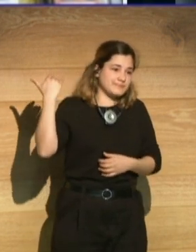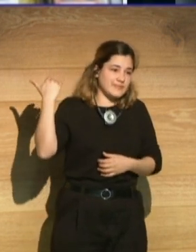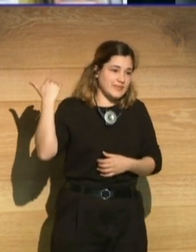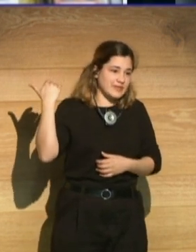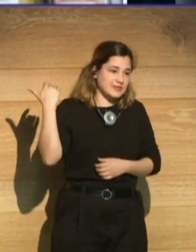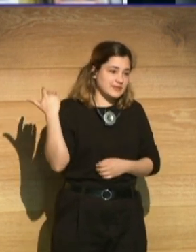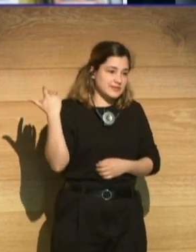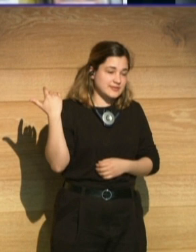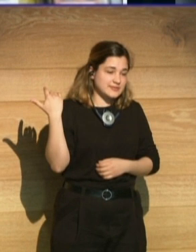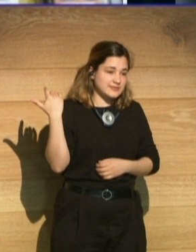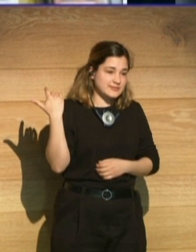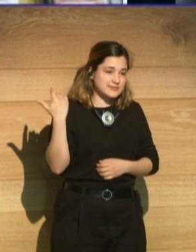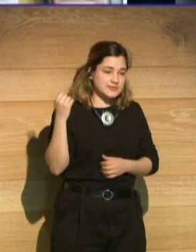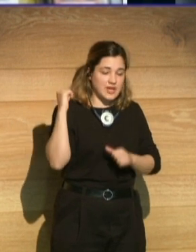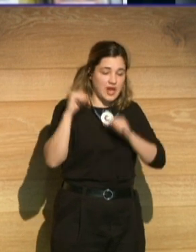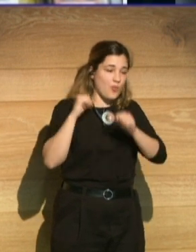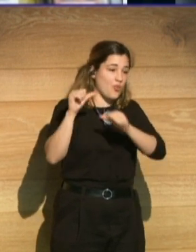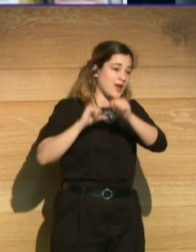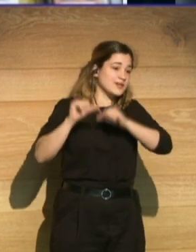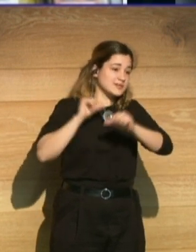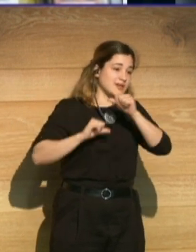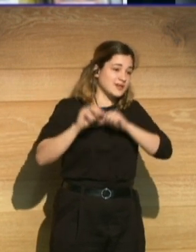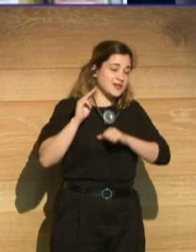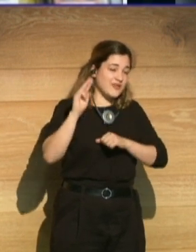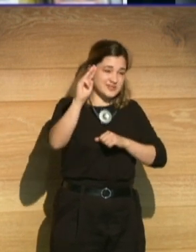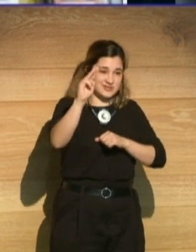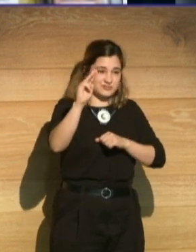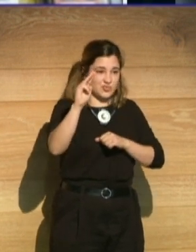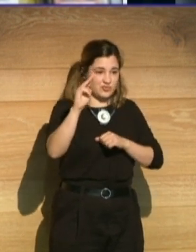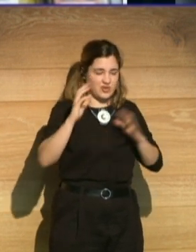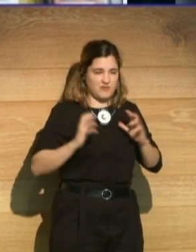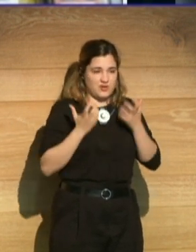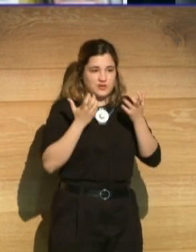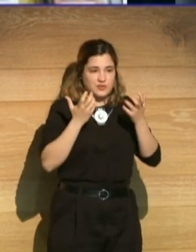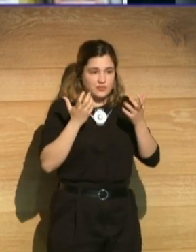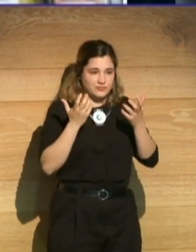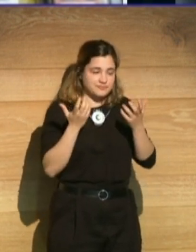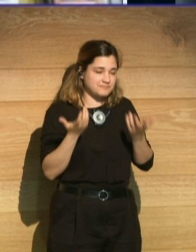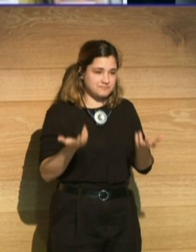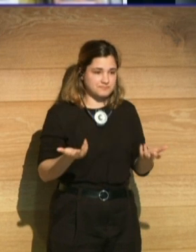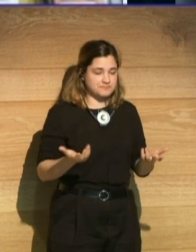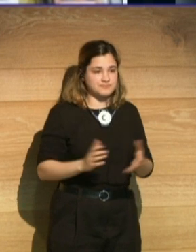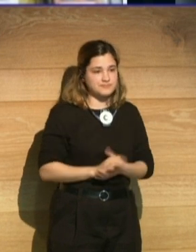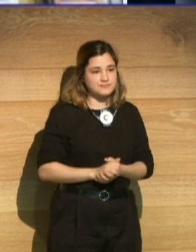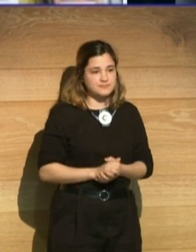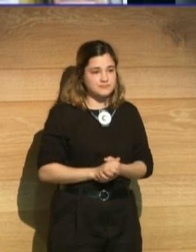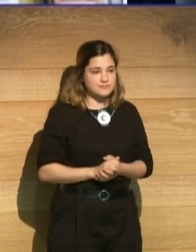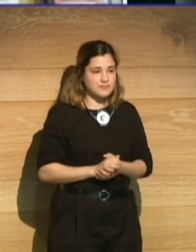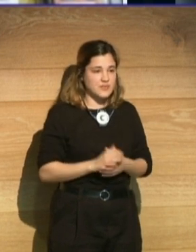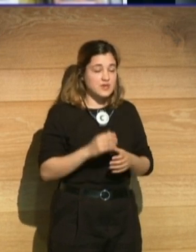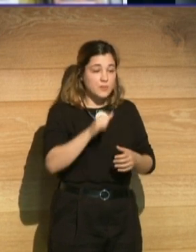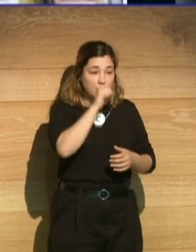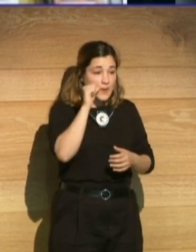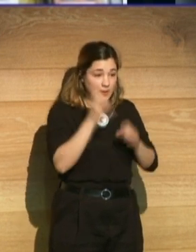que a la vuelta, digamos, del fascismo como forma violenta. Entre las muchas invenciones, Mussolini